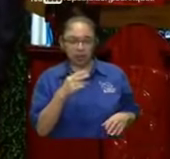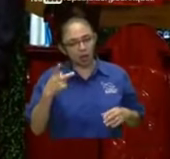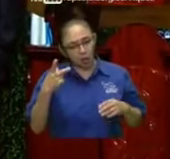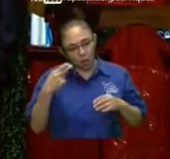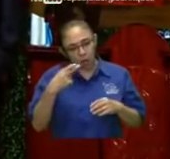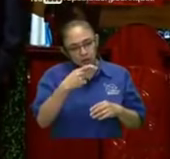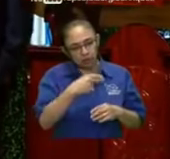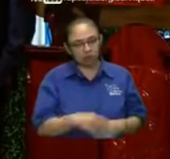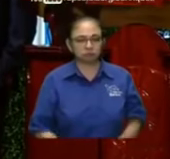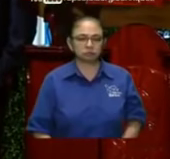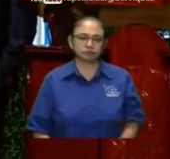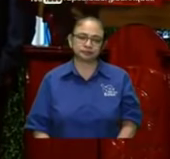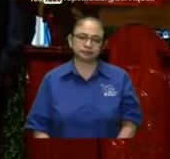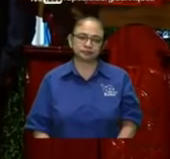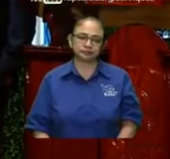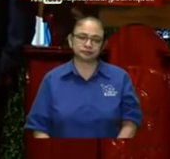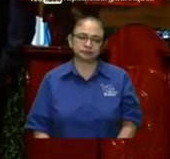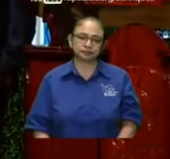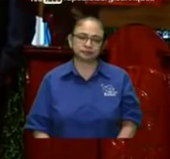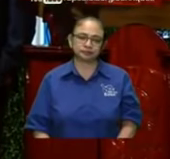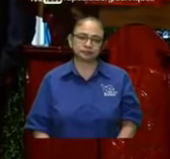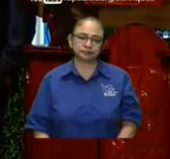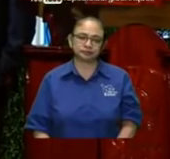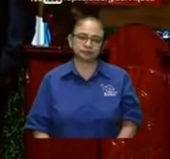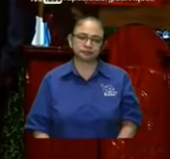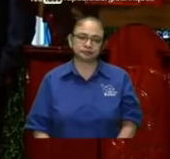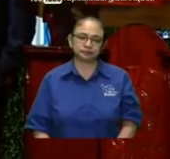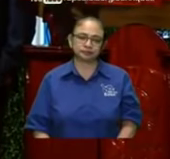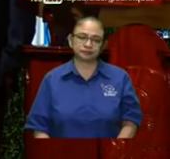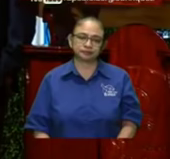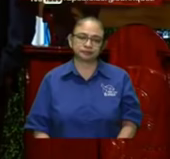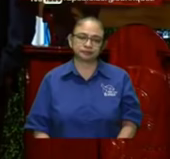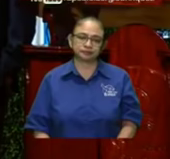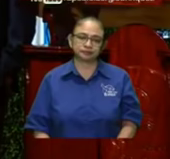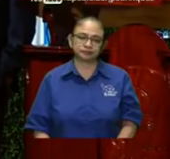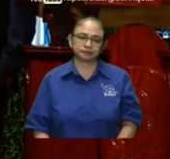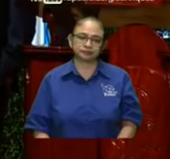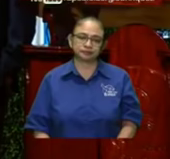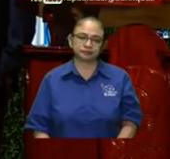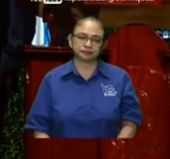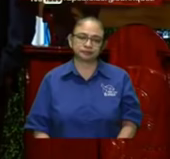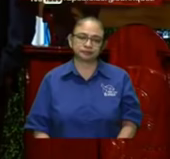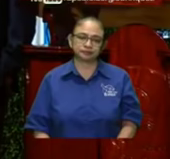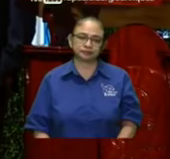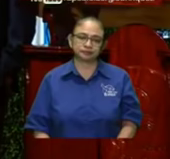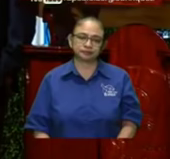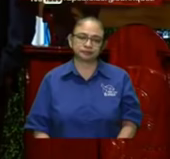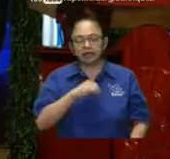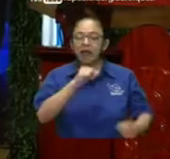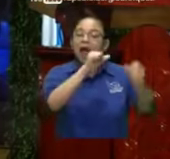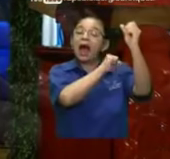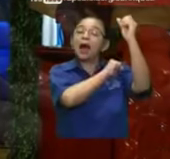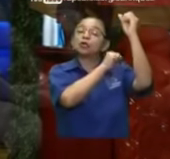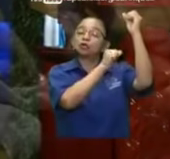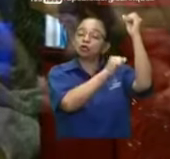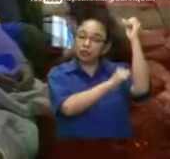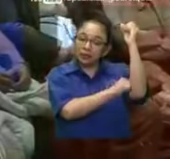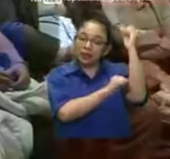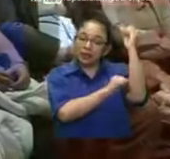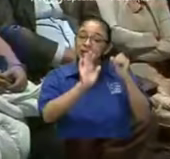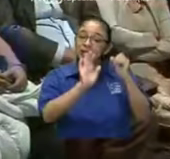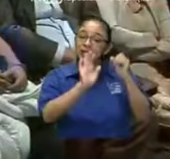yo. Y así va a ir, ¿y qué? Y es cierto, él es la autoridad en su